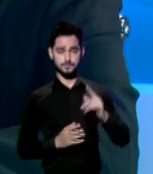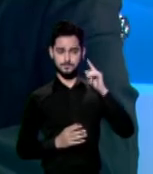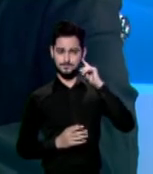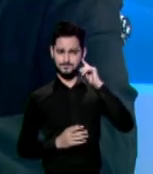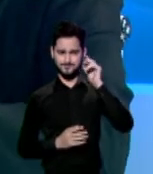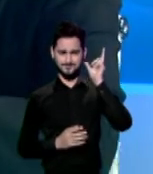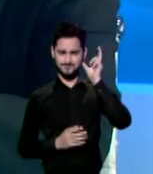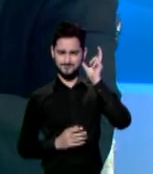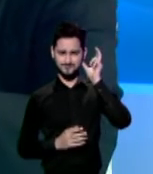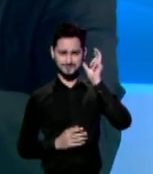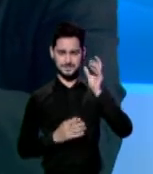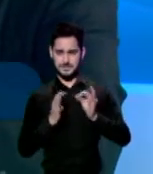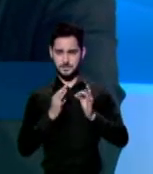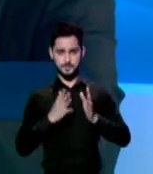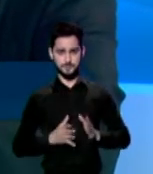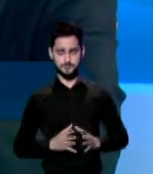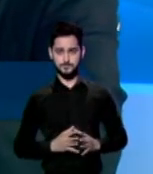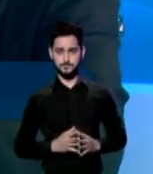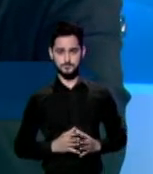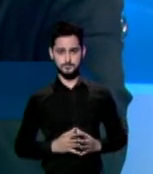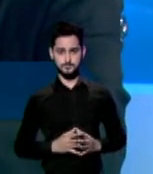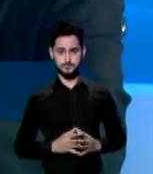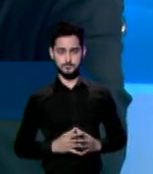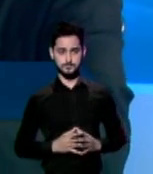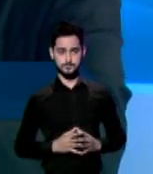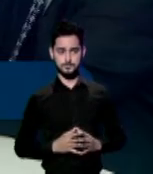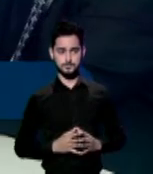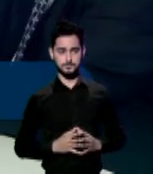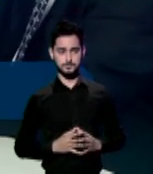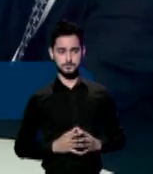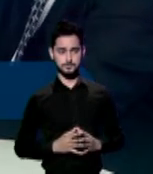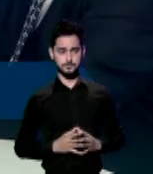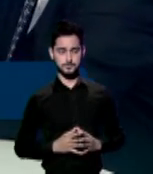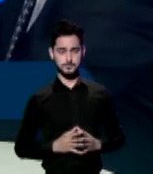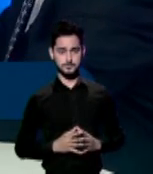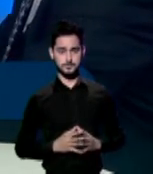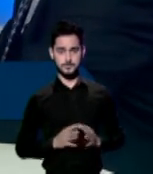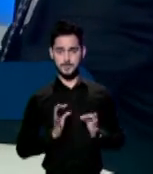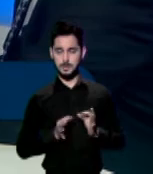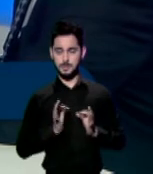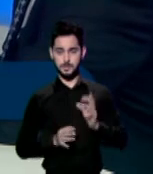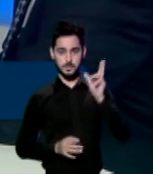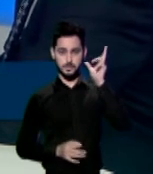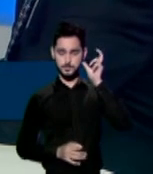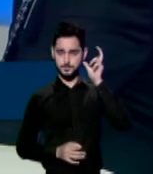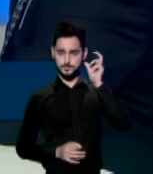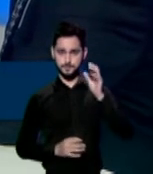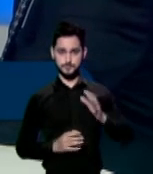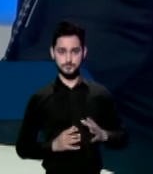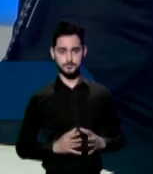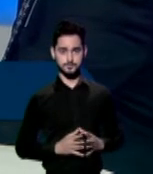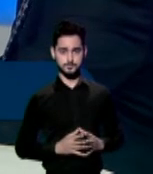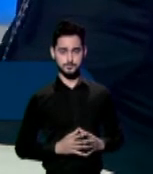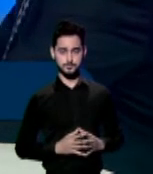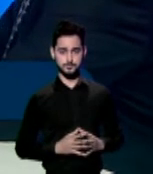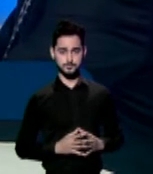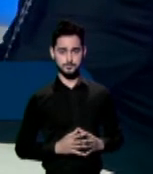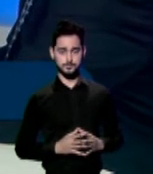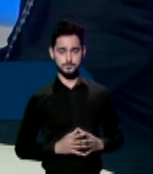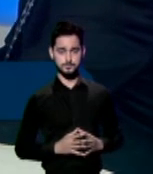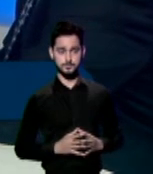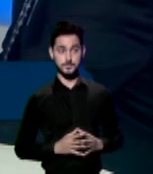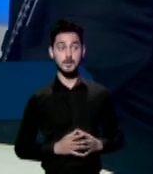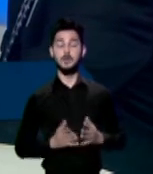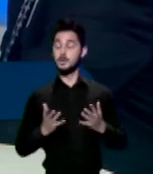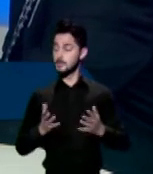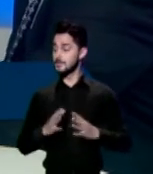ese reparo, porque si no la planilla se tiende a dilatar. Ya de por sí una planilla que tenga un reparo se va a dilatar del proceso. Quiera, de todas maneras. Bueno, pero yo creo que ahí hemos dado